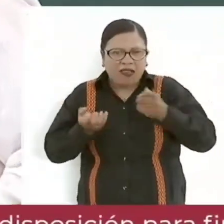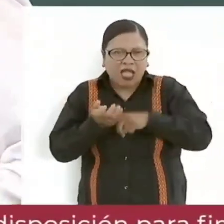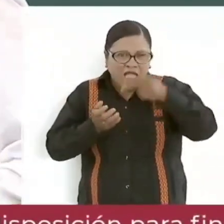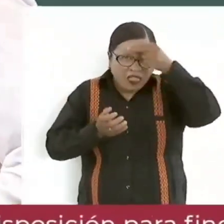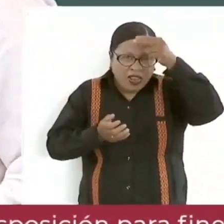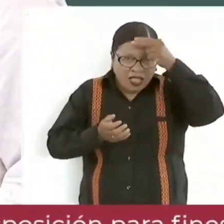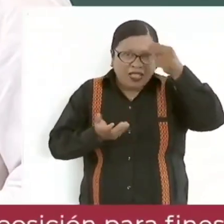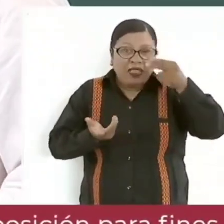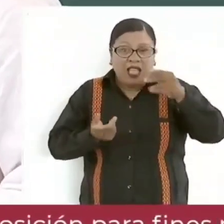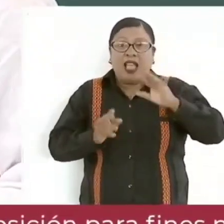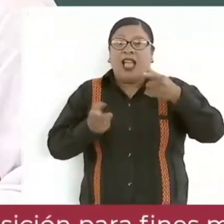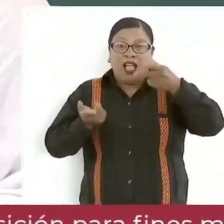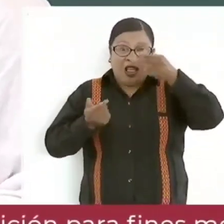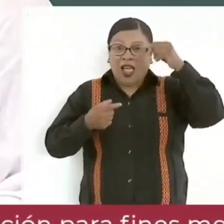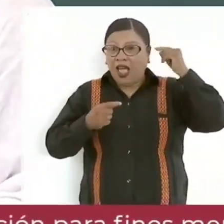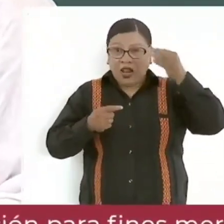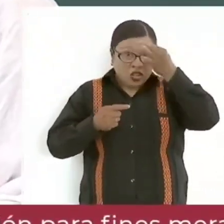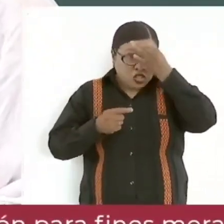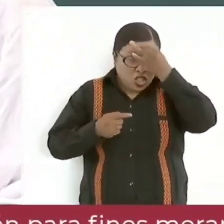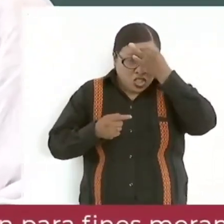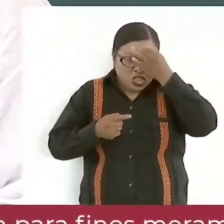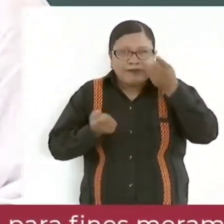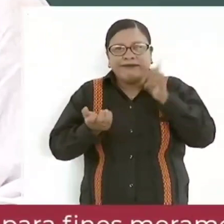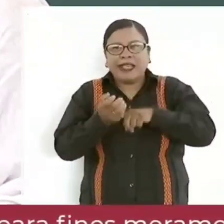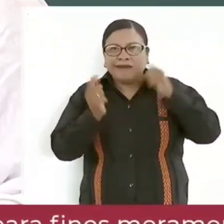los tontos los vuelve locos.